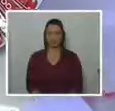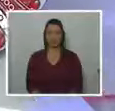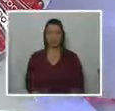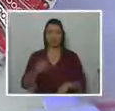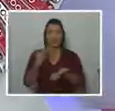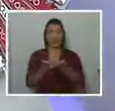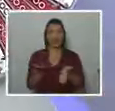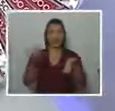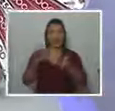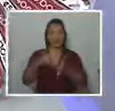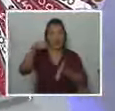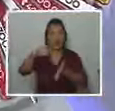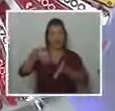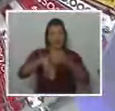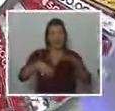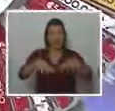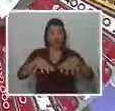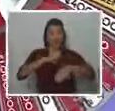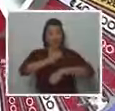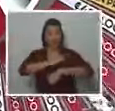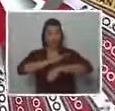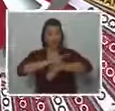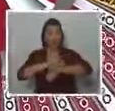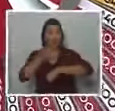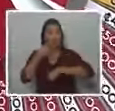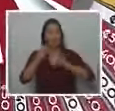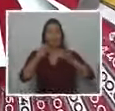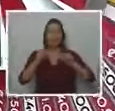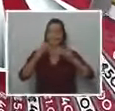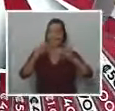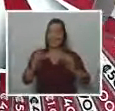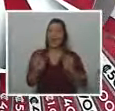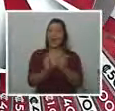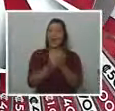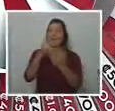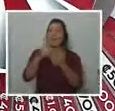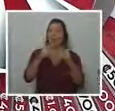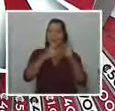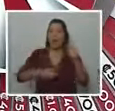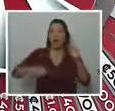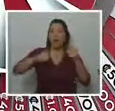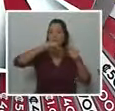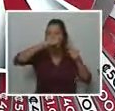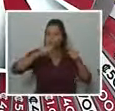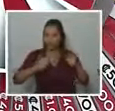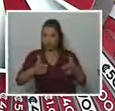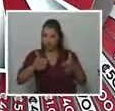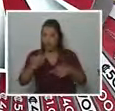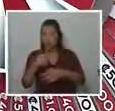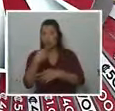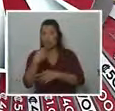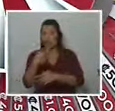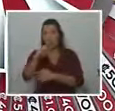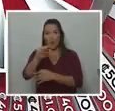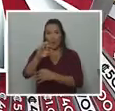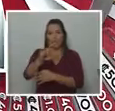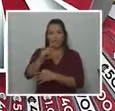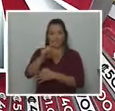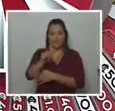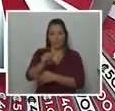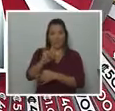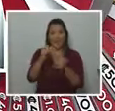Volvemos acá al auditorio de la Junta de Protección Social para continuar con la rueda de la fortuna. Y como lo decía Meli antes de la pausa, vamos